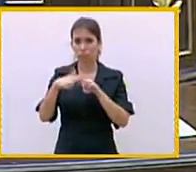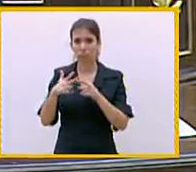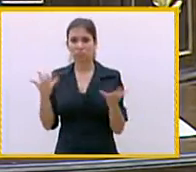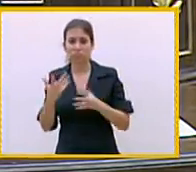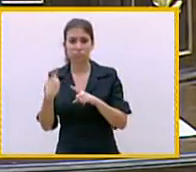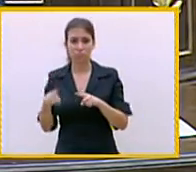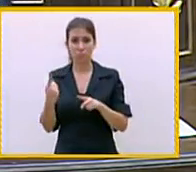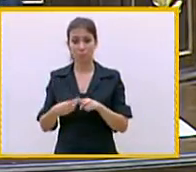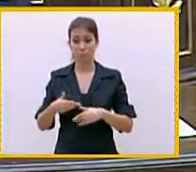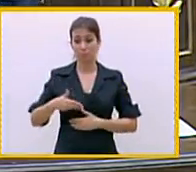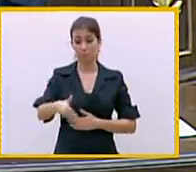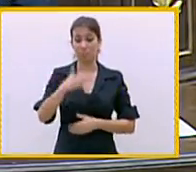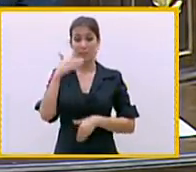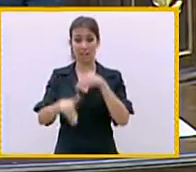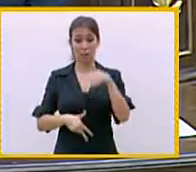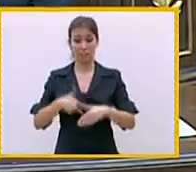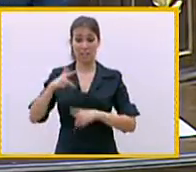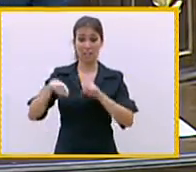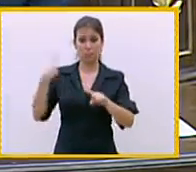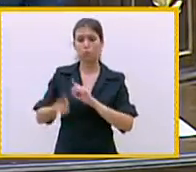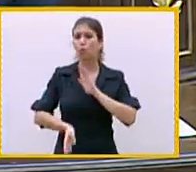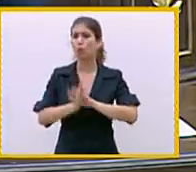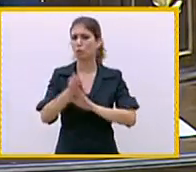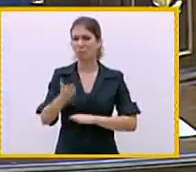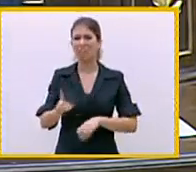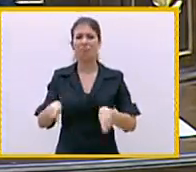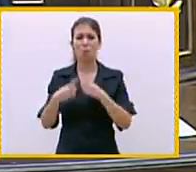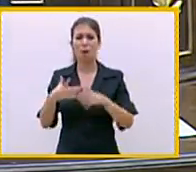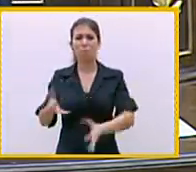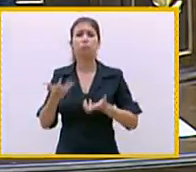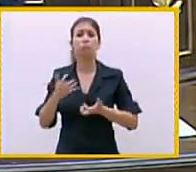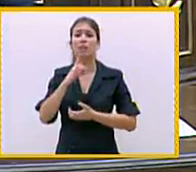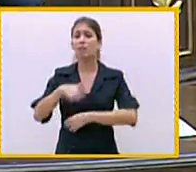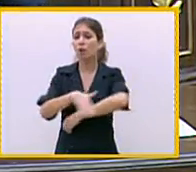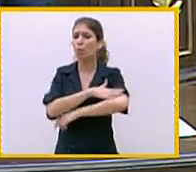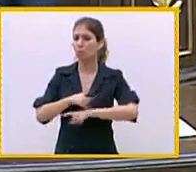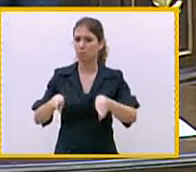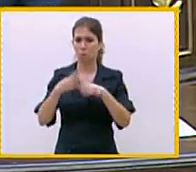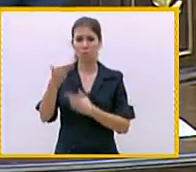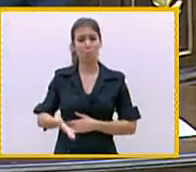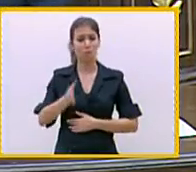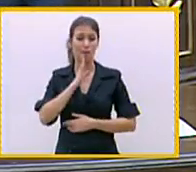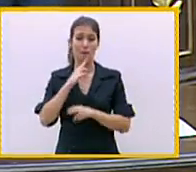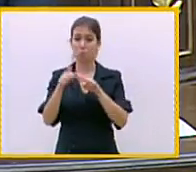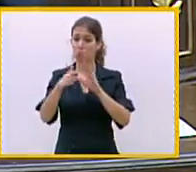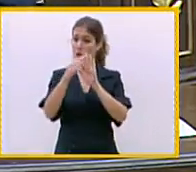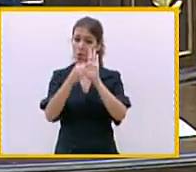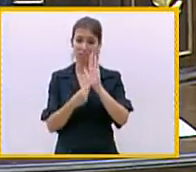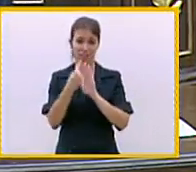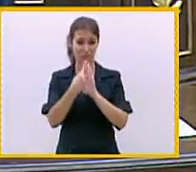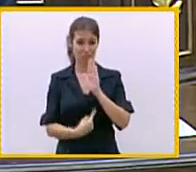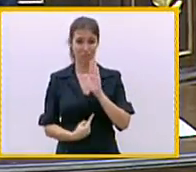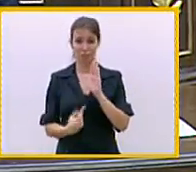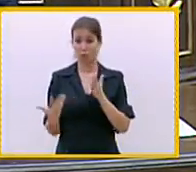las próximas elecciones generales, gobierne quien gobierne entonces. Todos deberemos rendir cuentas de nuestra